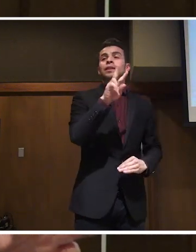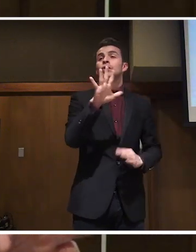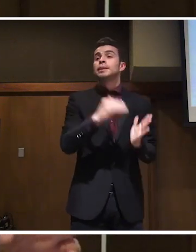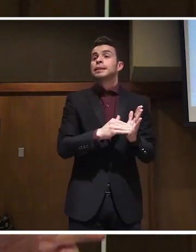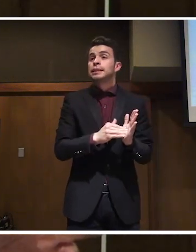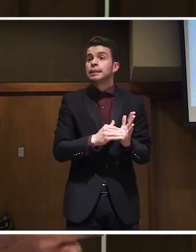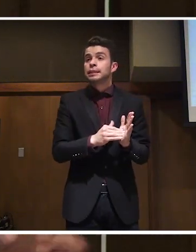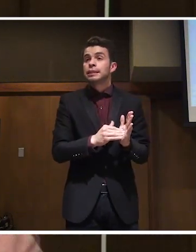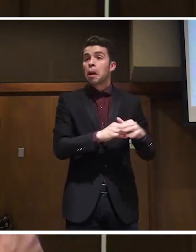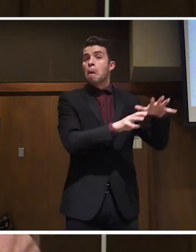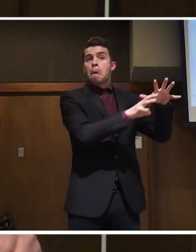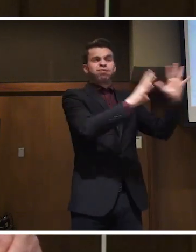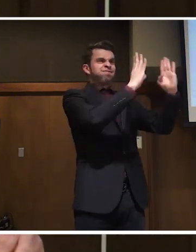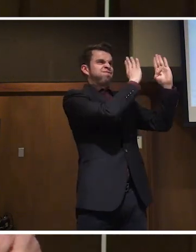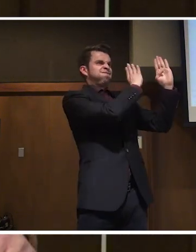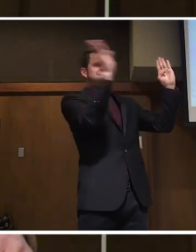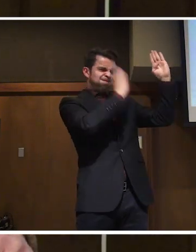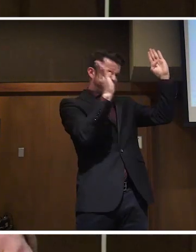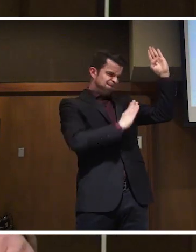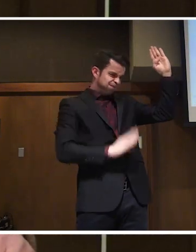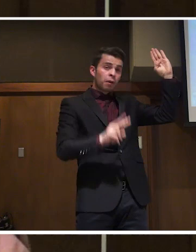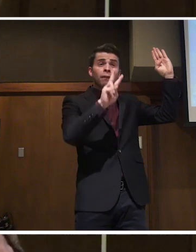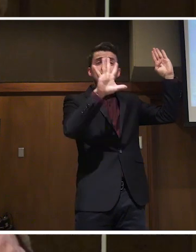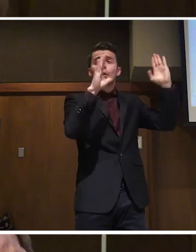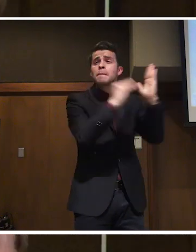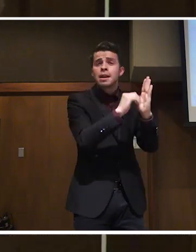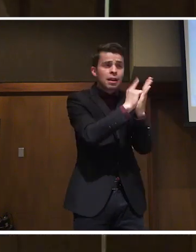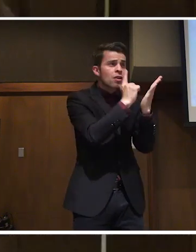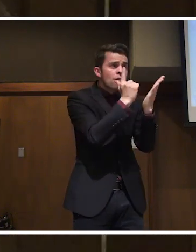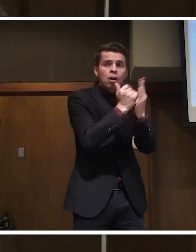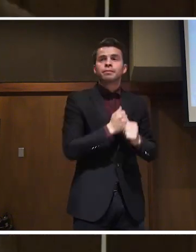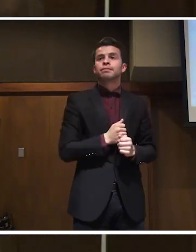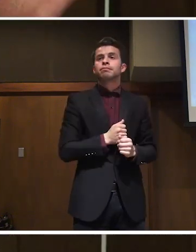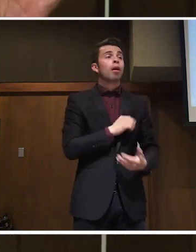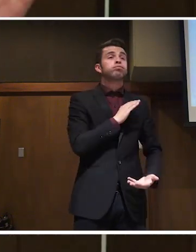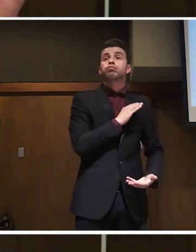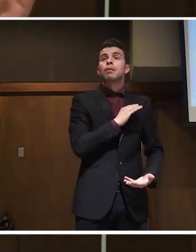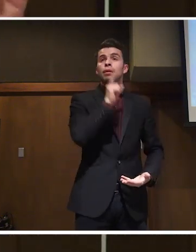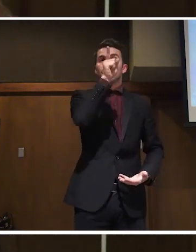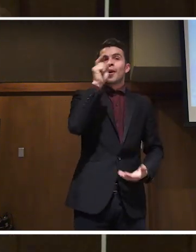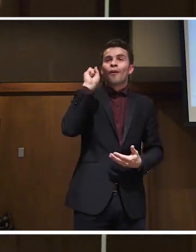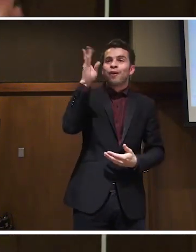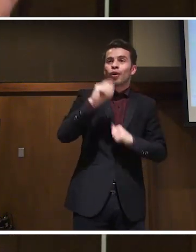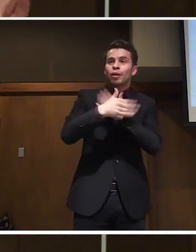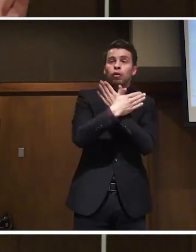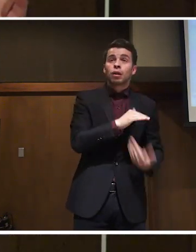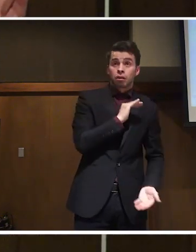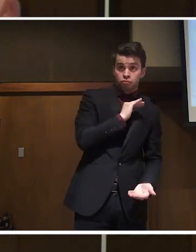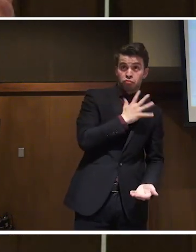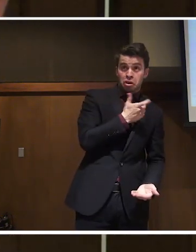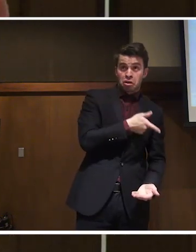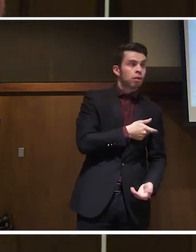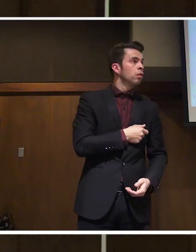que la familia ofreció al banco y el banco decidió comprarla. Y al comprarla cambió sin darse cuenta el carácter total de la